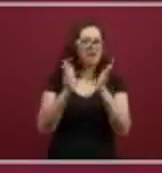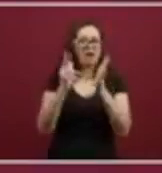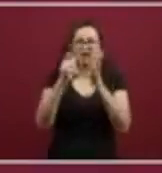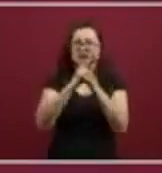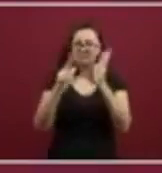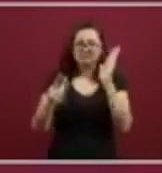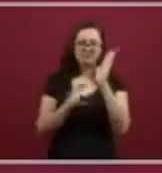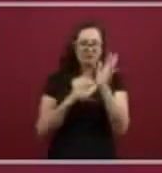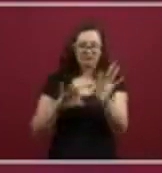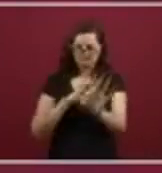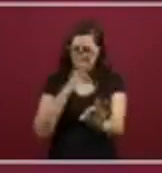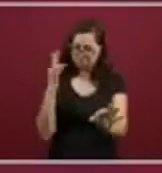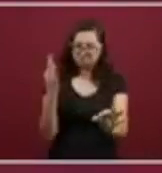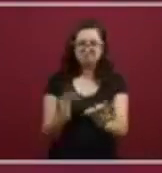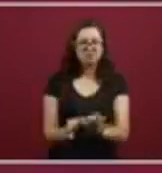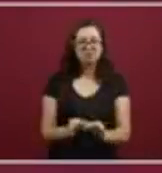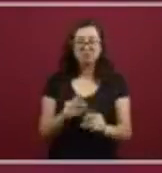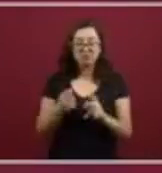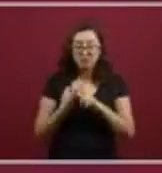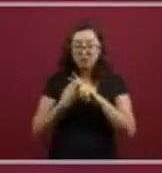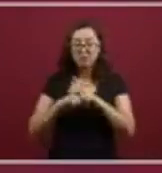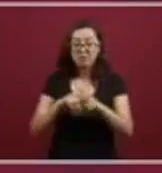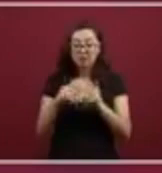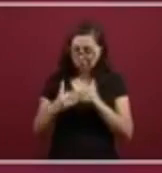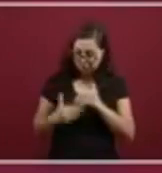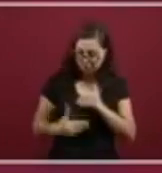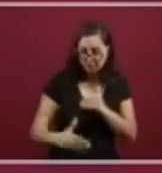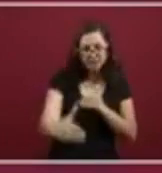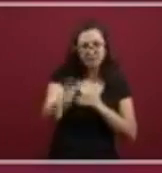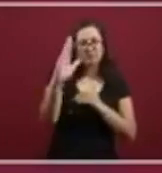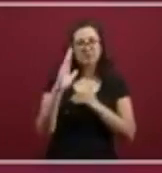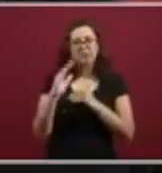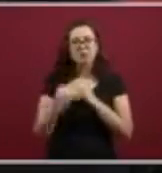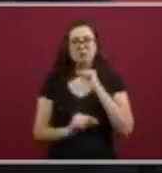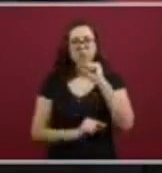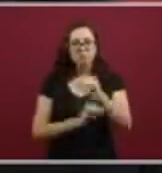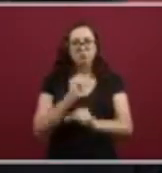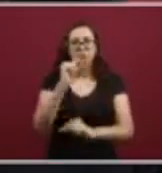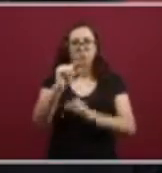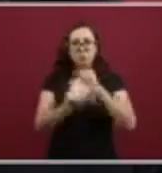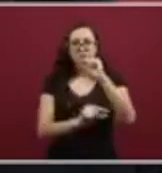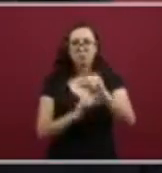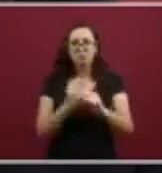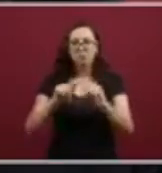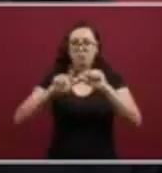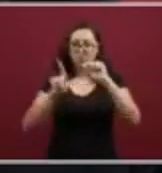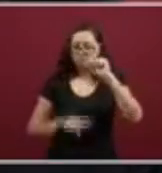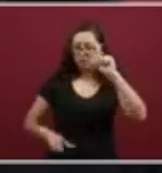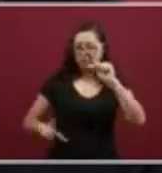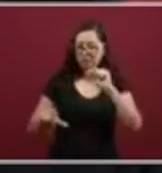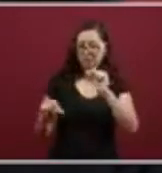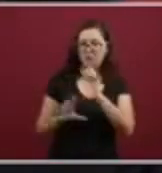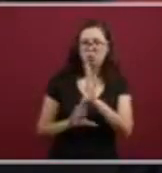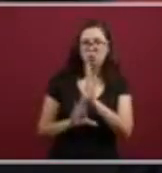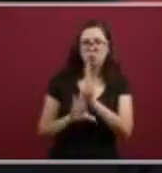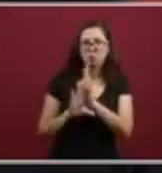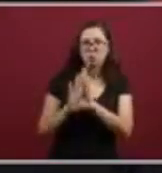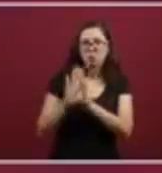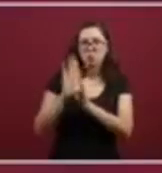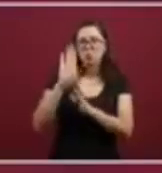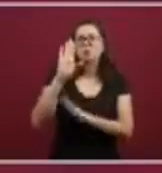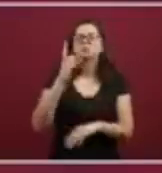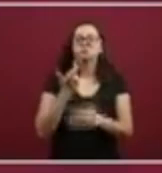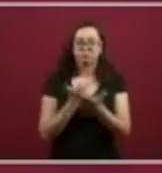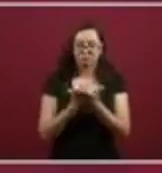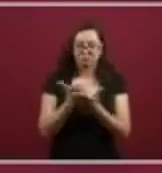para empezar. Y en la medida de que se vaya recuperando la economía, vamos a ir aumentando más